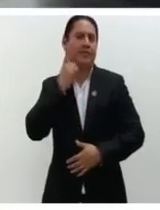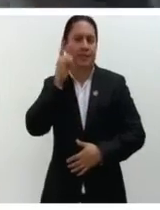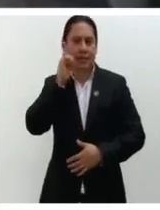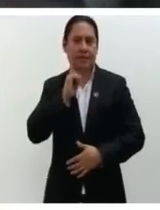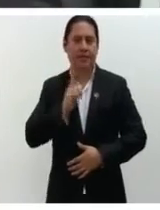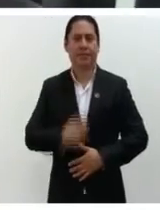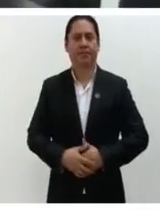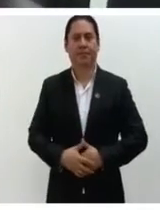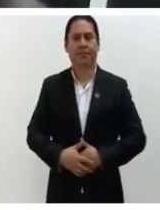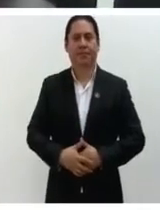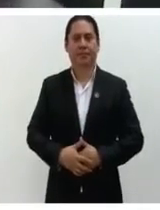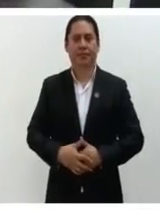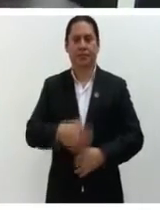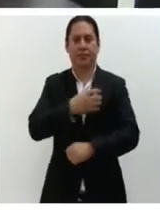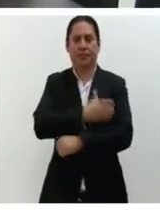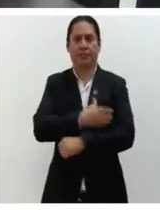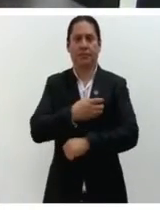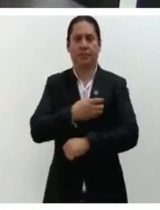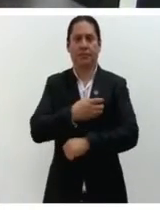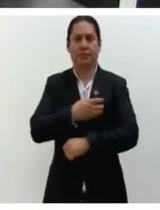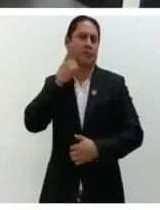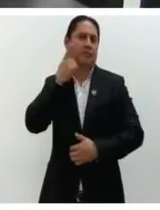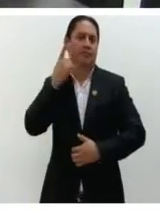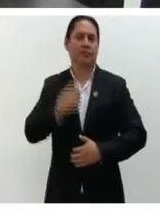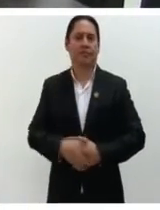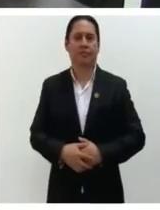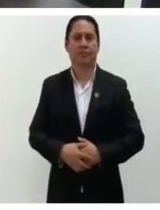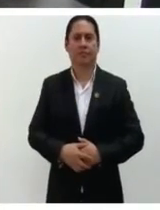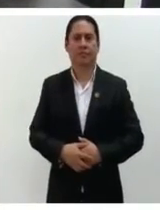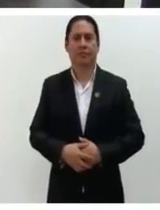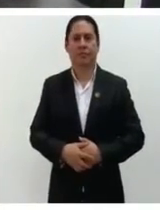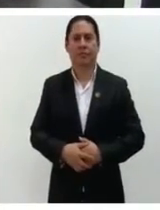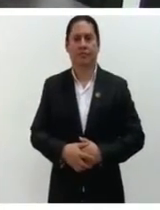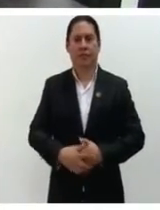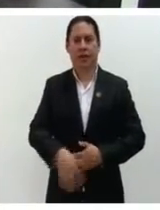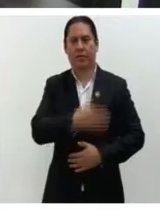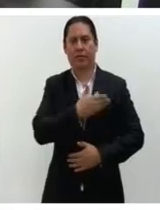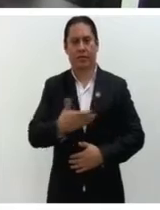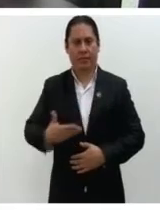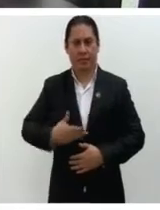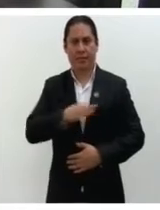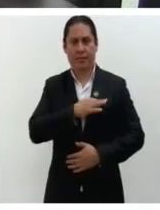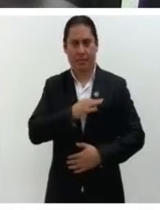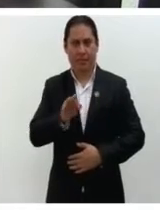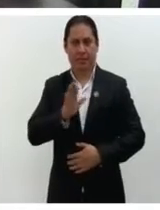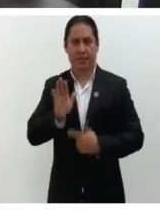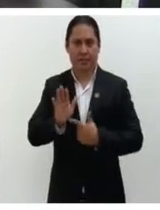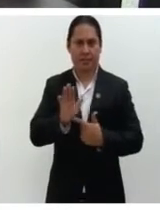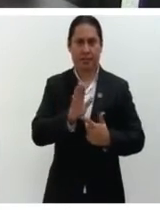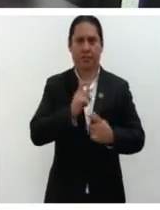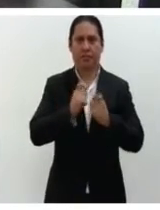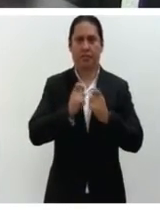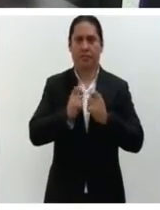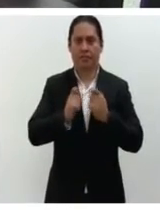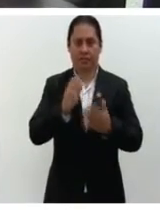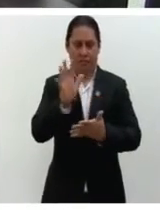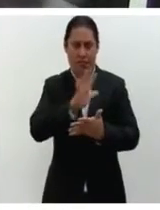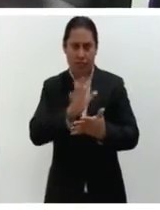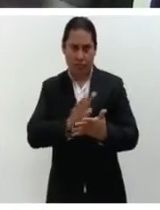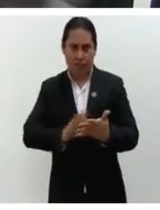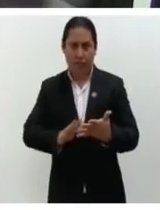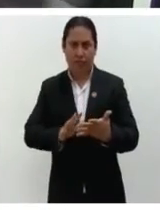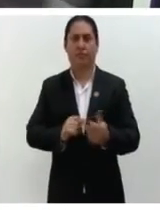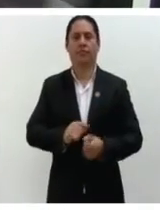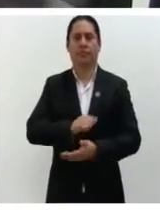secretaria. Compañeras y compañeros legisladores, esta presidencia se permite proponer que se dispense el trámite de la